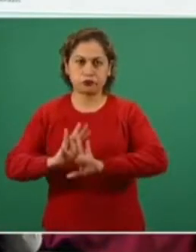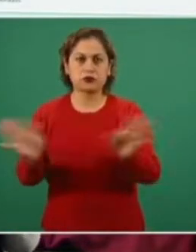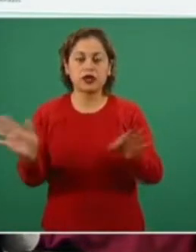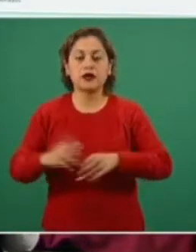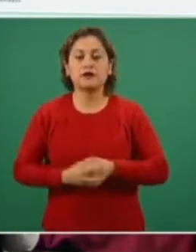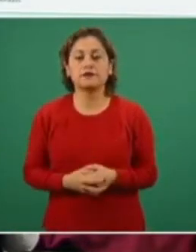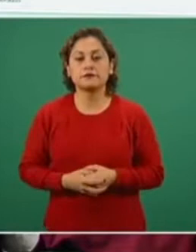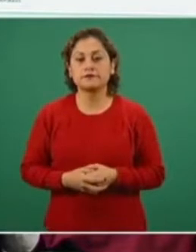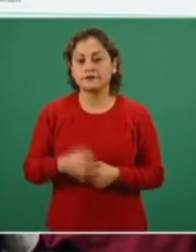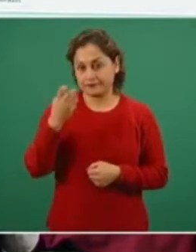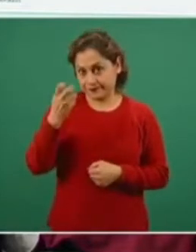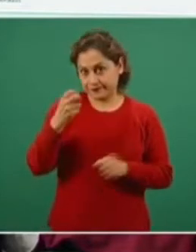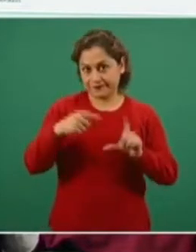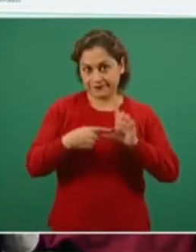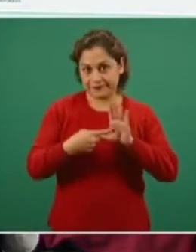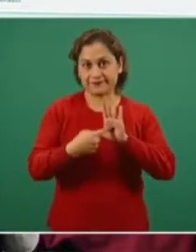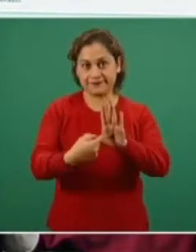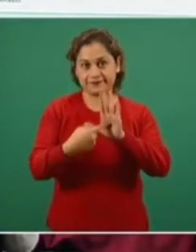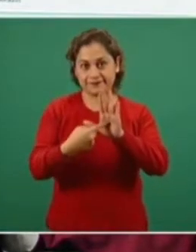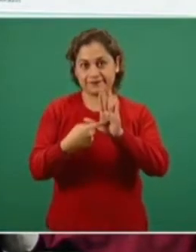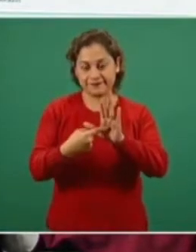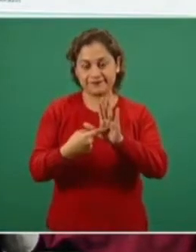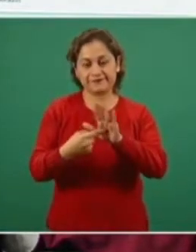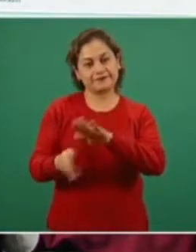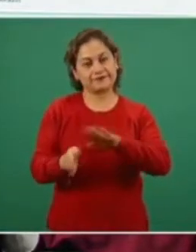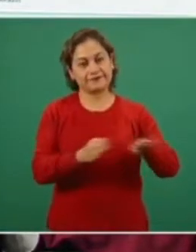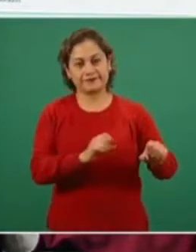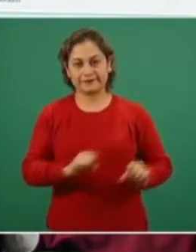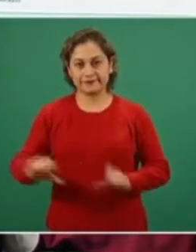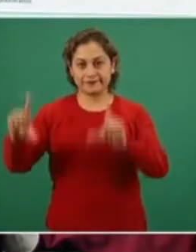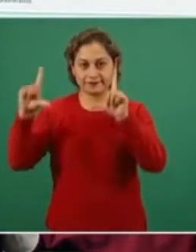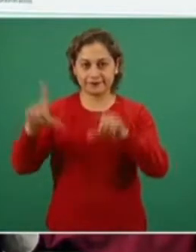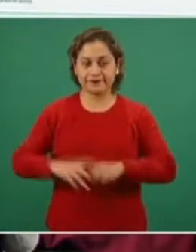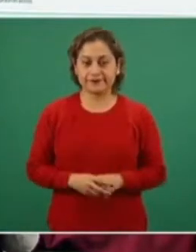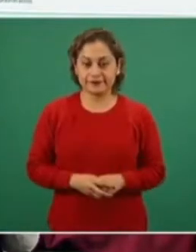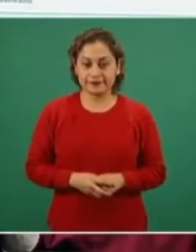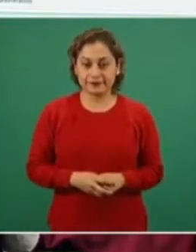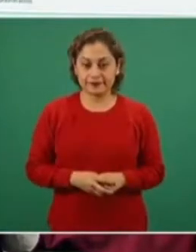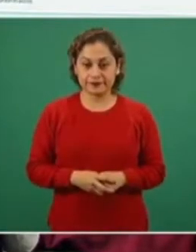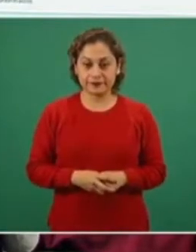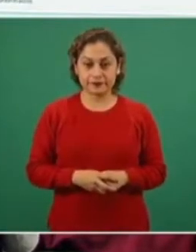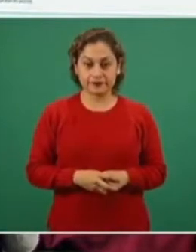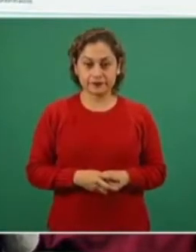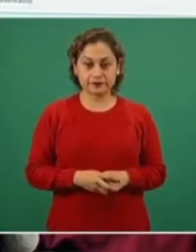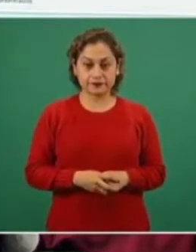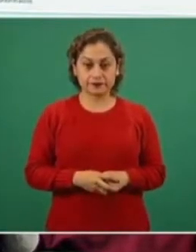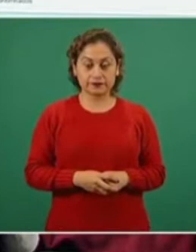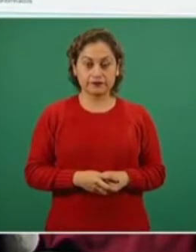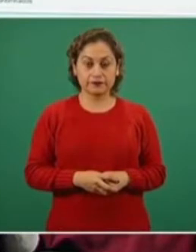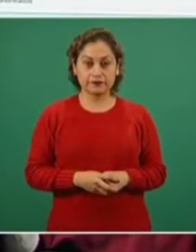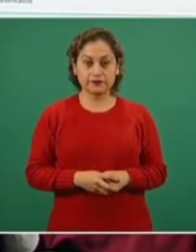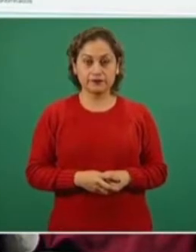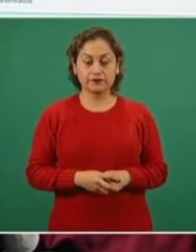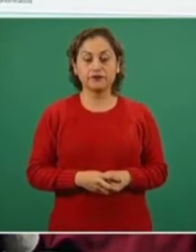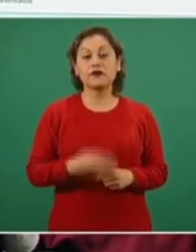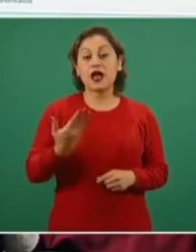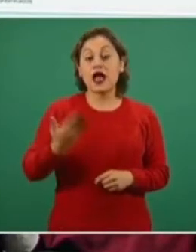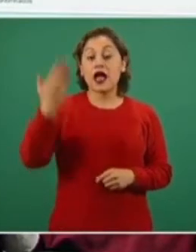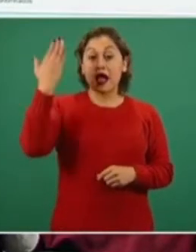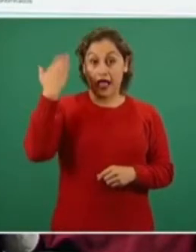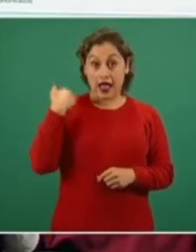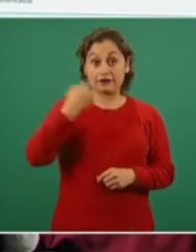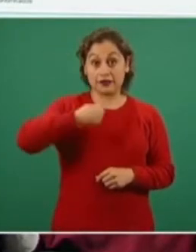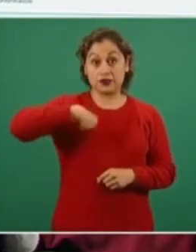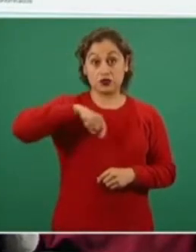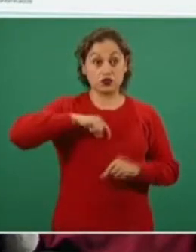los casos estimados. La siguiente, por favor. Por otro lado, antes lo juntábamos en la misma